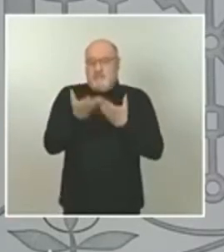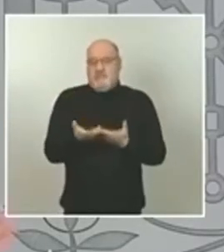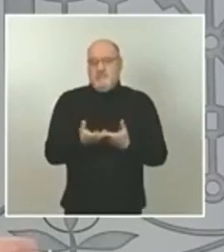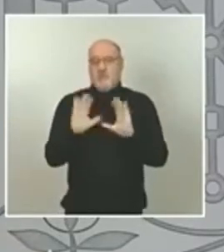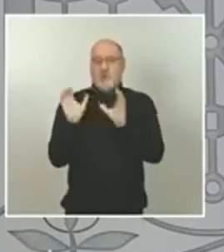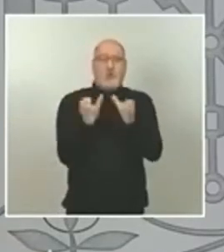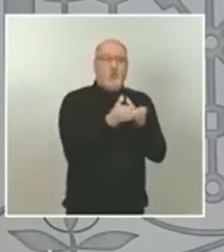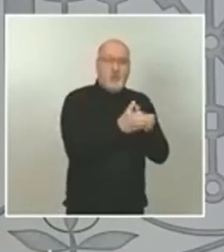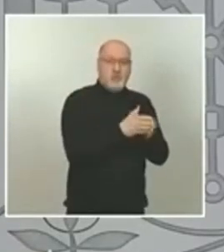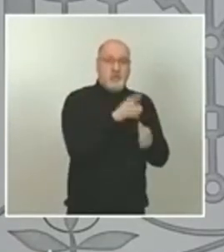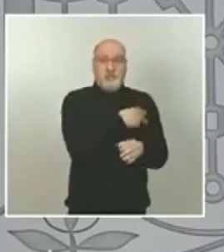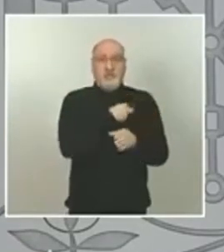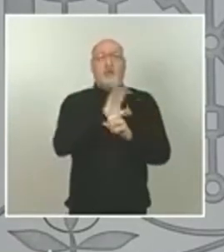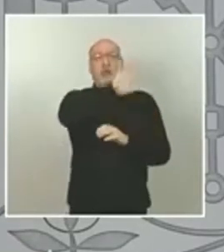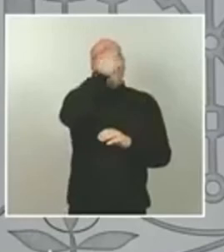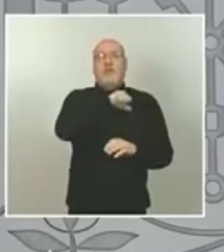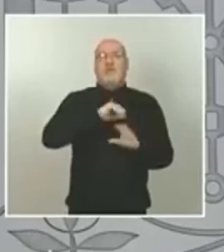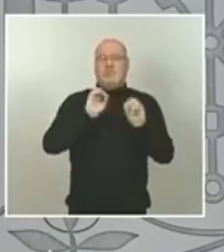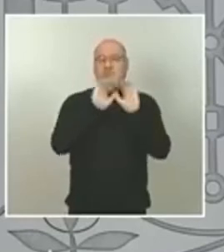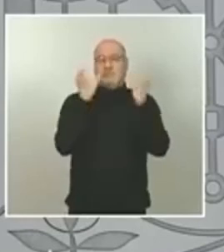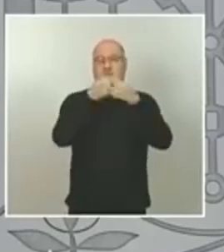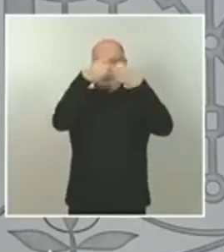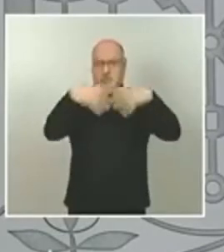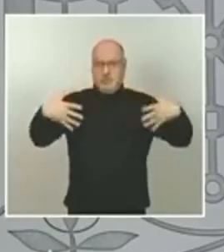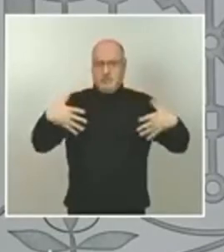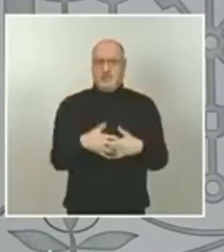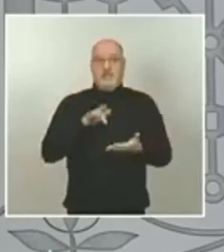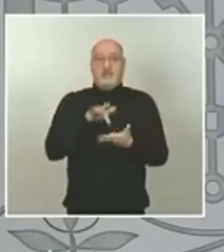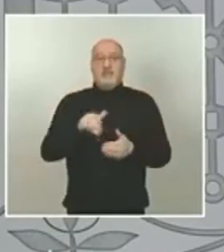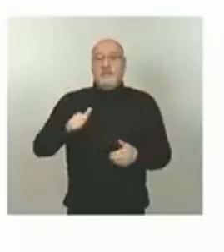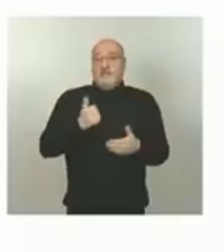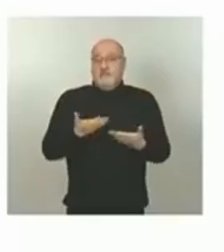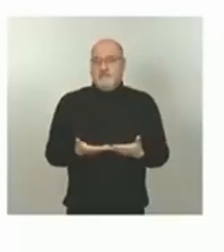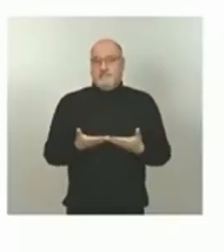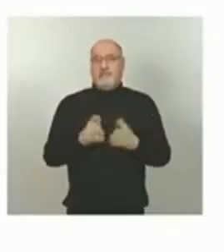vacunación por comunidades autónomas. En esta ocasión tienen ustedes a los grupos